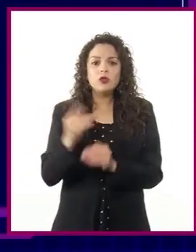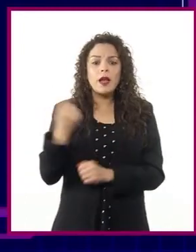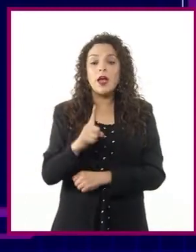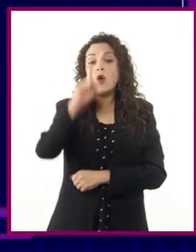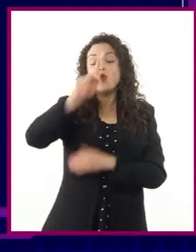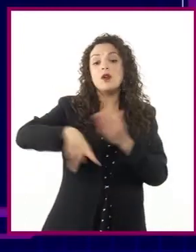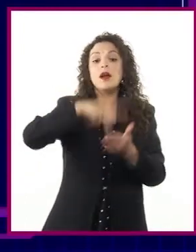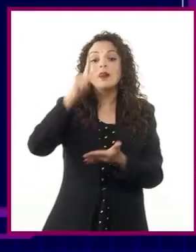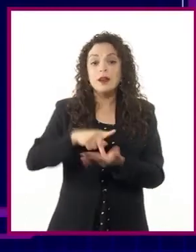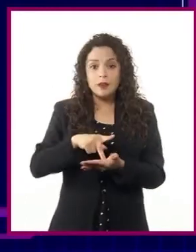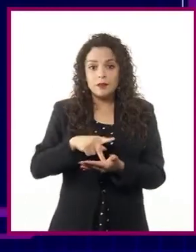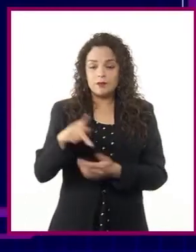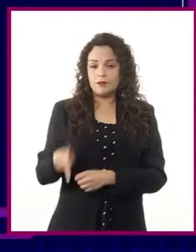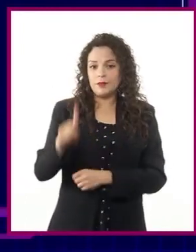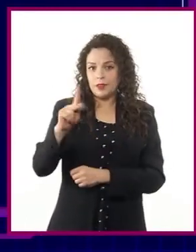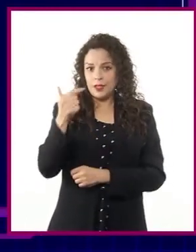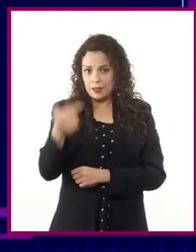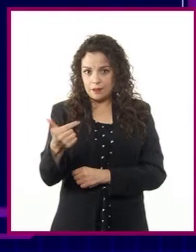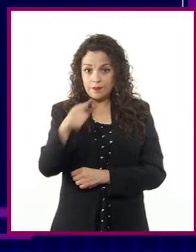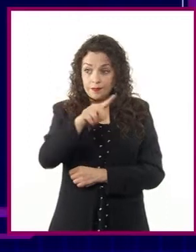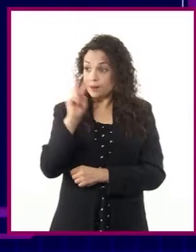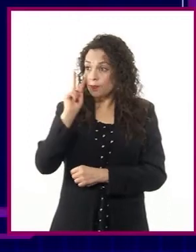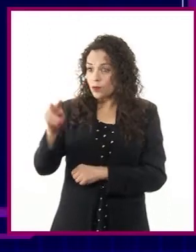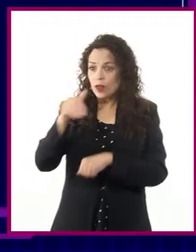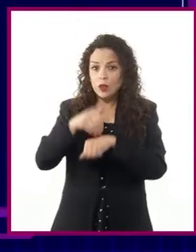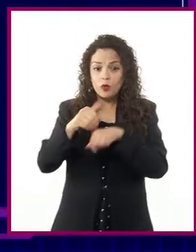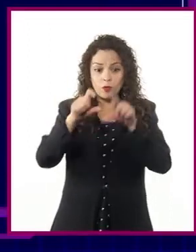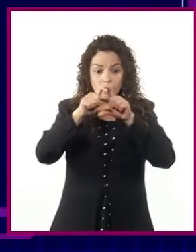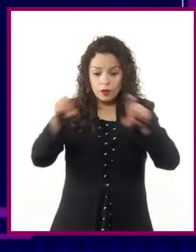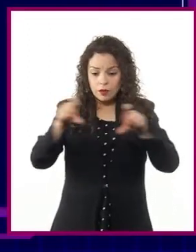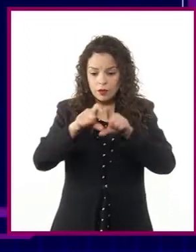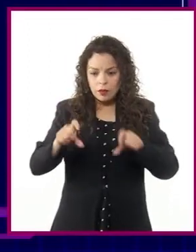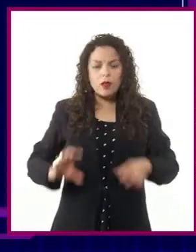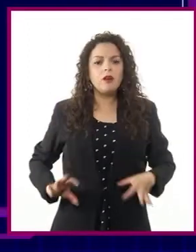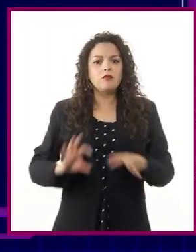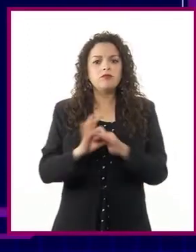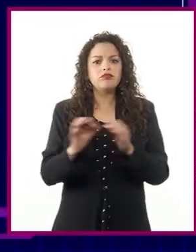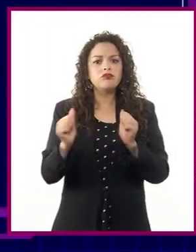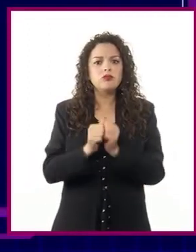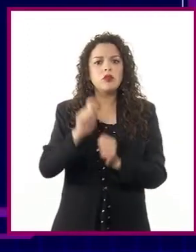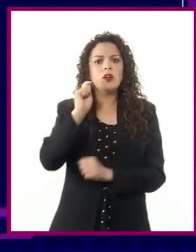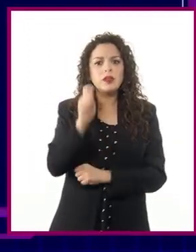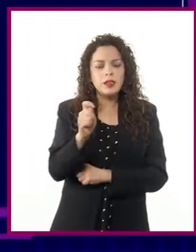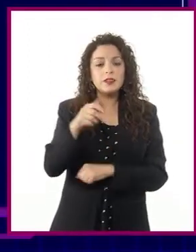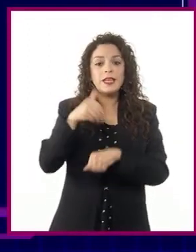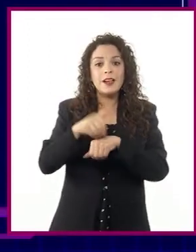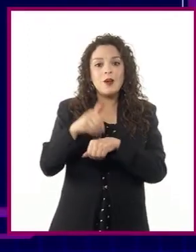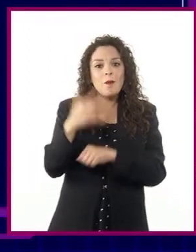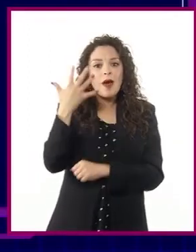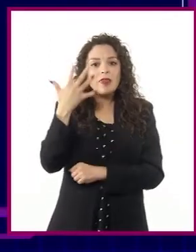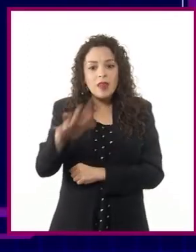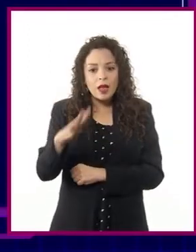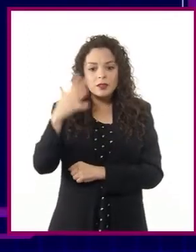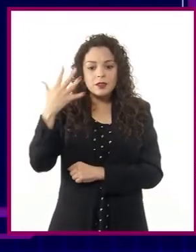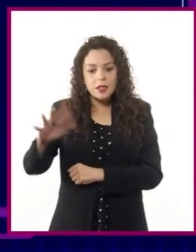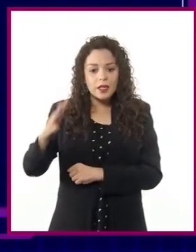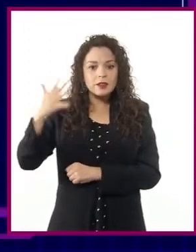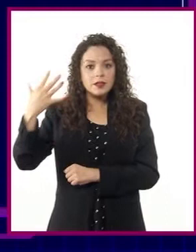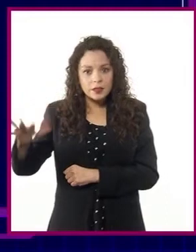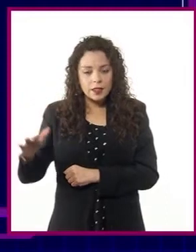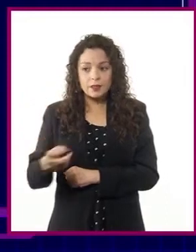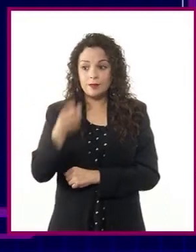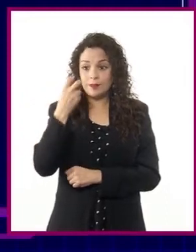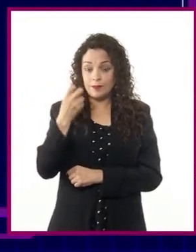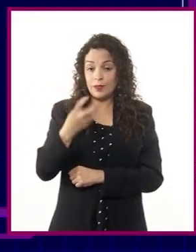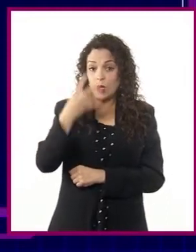Además, nótese que también el número de filas coincide con el exponente de la potencia de 10. Así, las 4 filas de